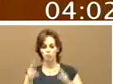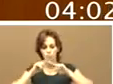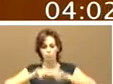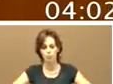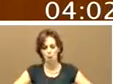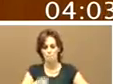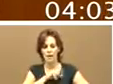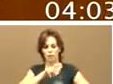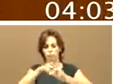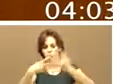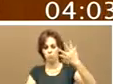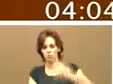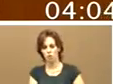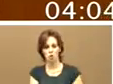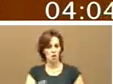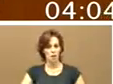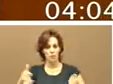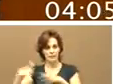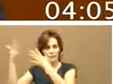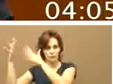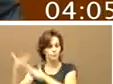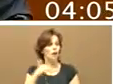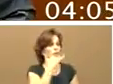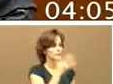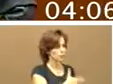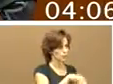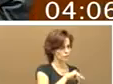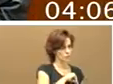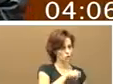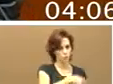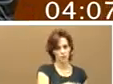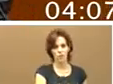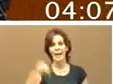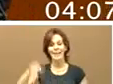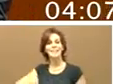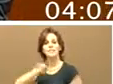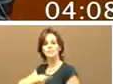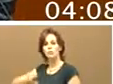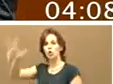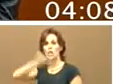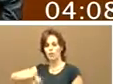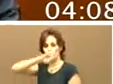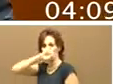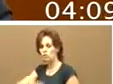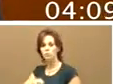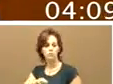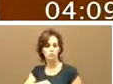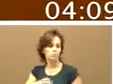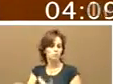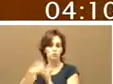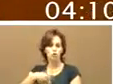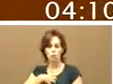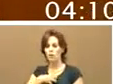Y termino, señor presidente. Aquí no caben nacionalismos, ni periféricos ni